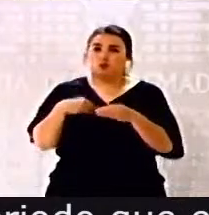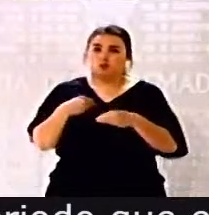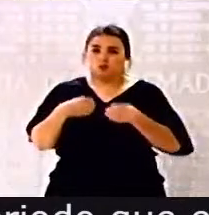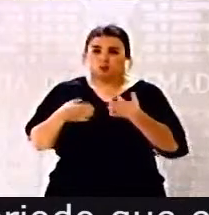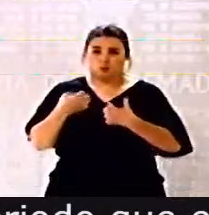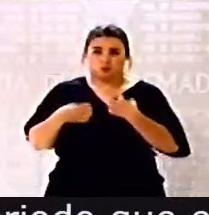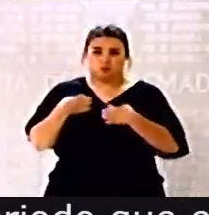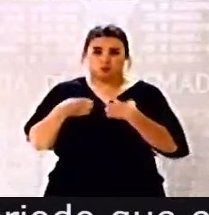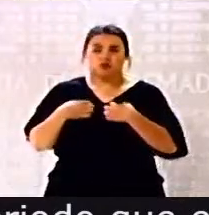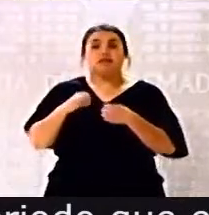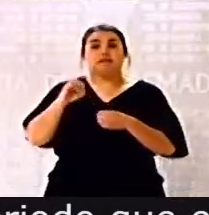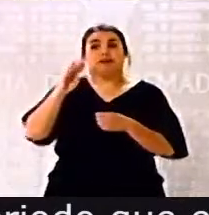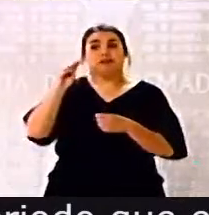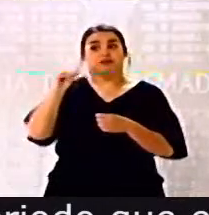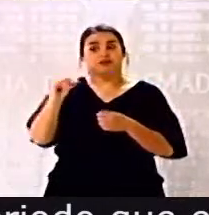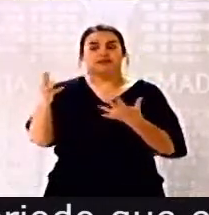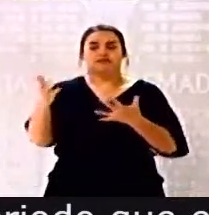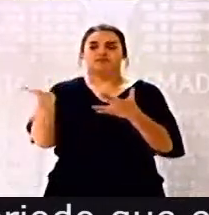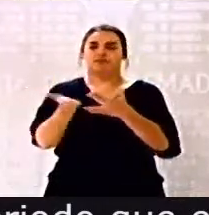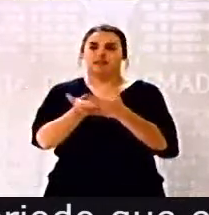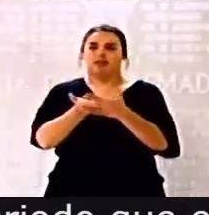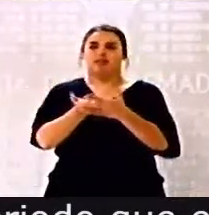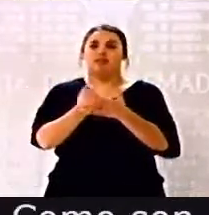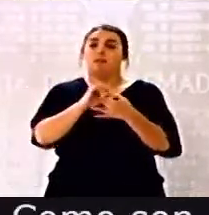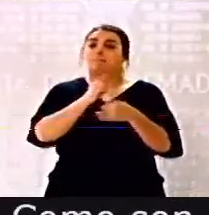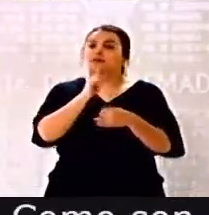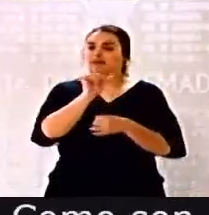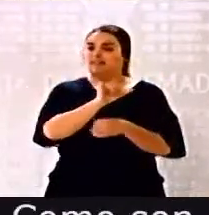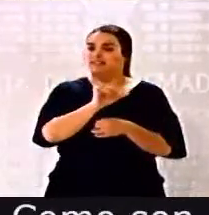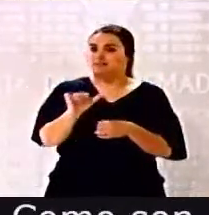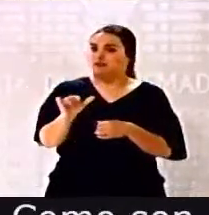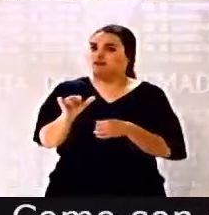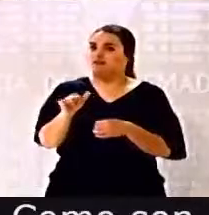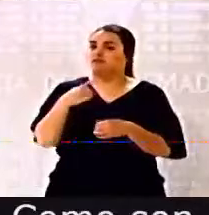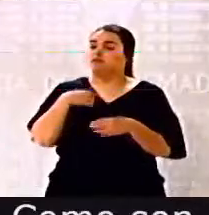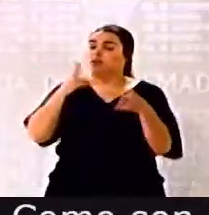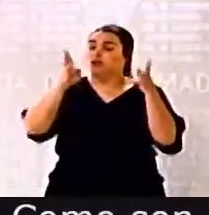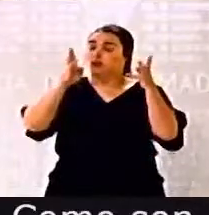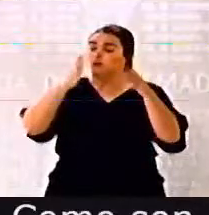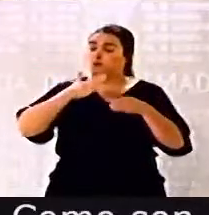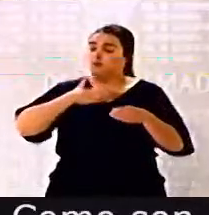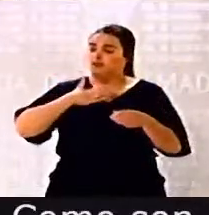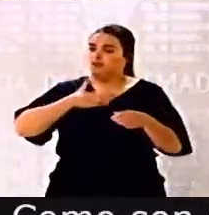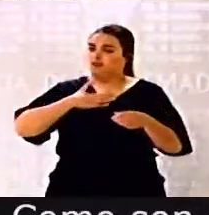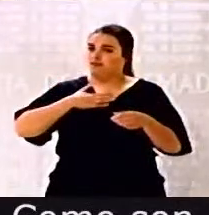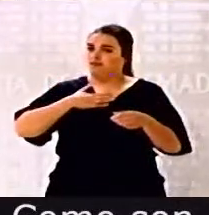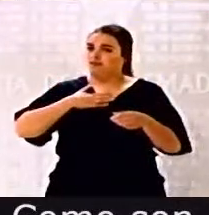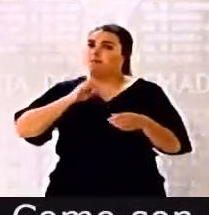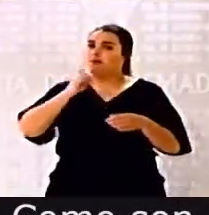de incubación son 14 días, sería primera semana, mi recomendación, primera semana